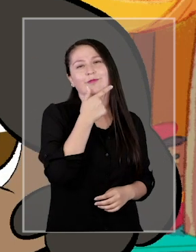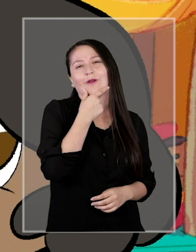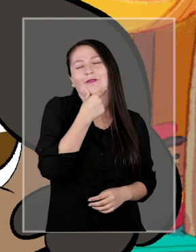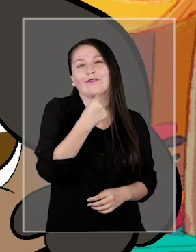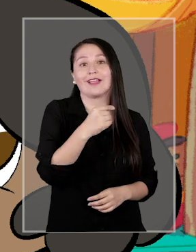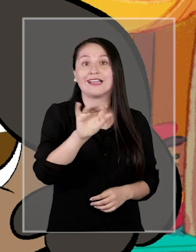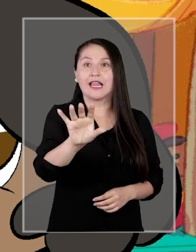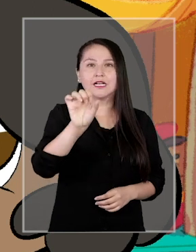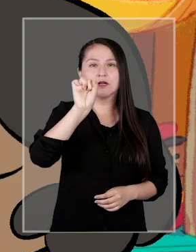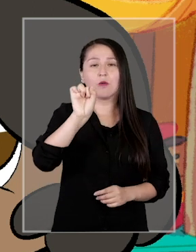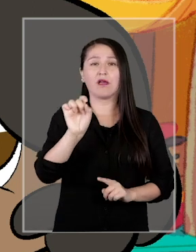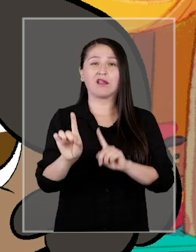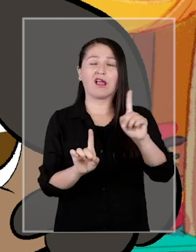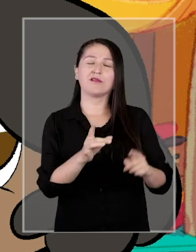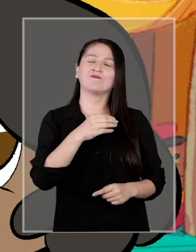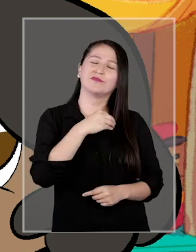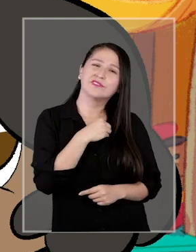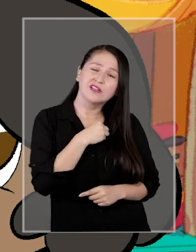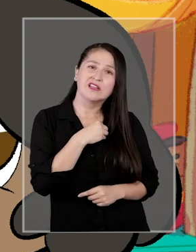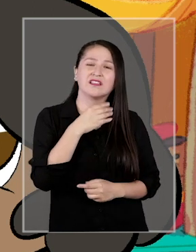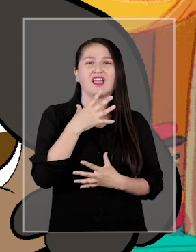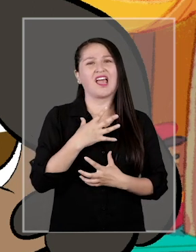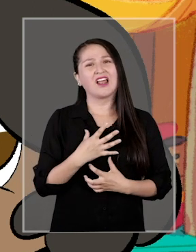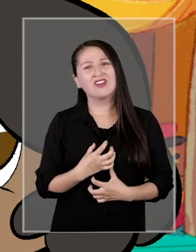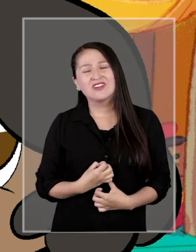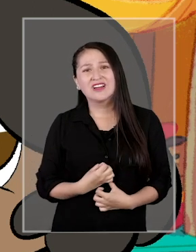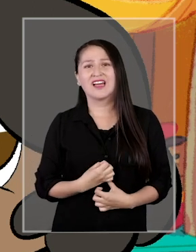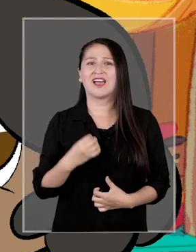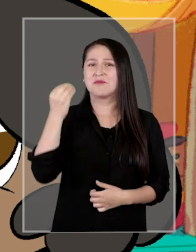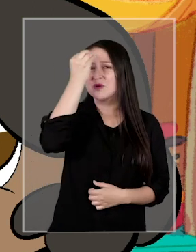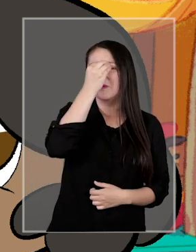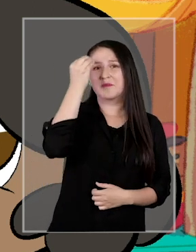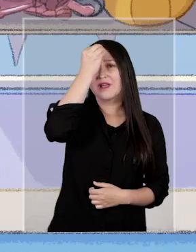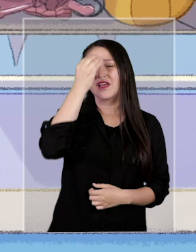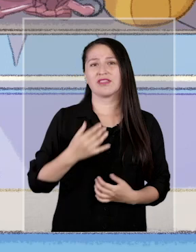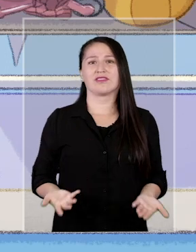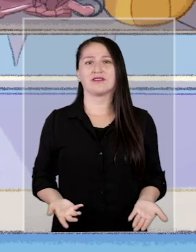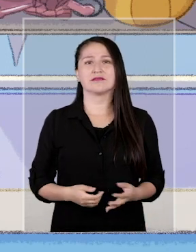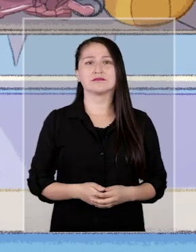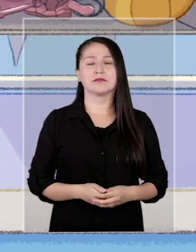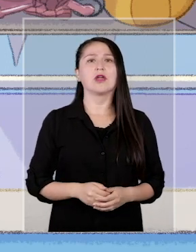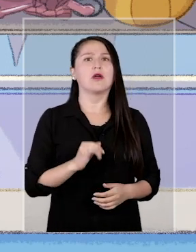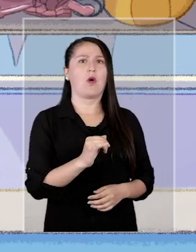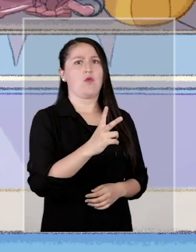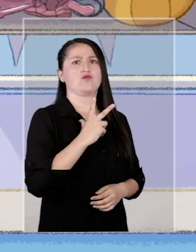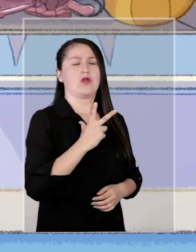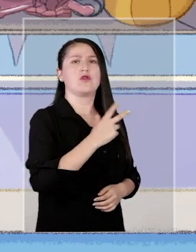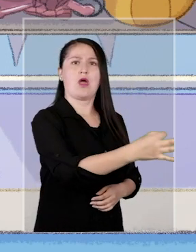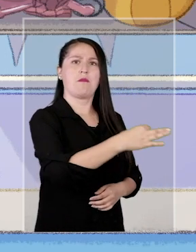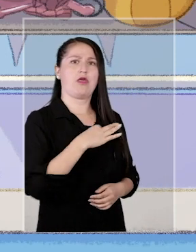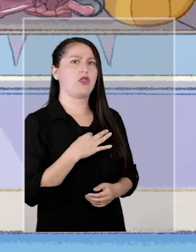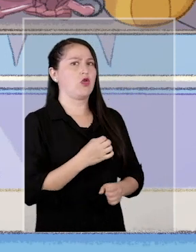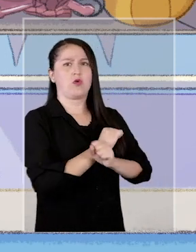No hay que ser un genio para darse cuenta que algo los tiene muy tristes y acongojados. Es que un señor me dijo